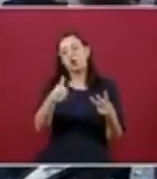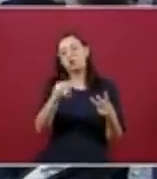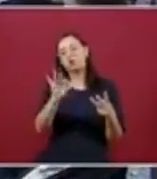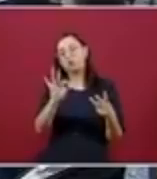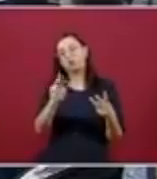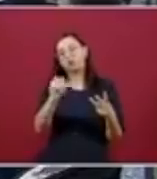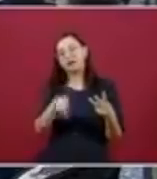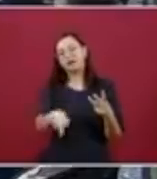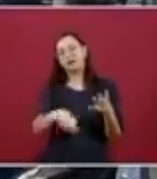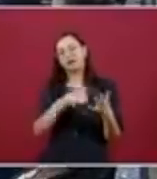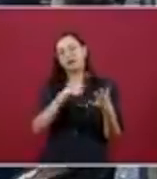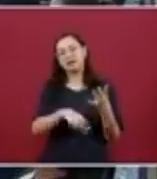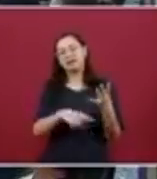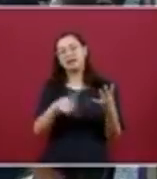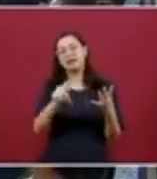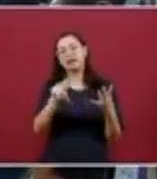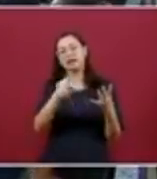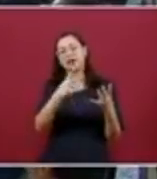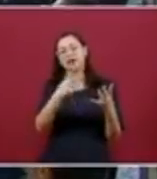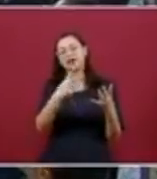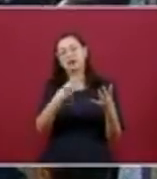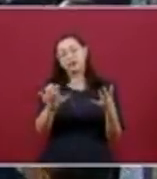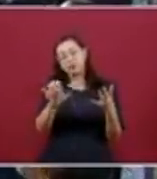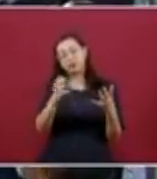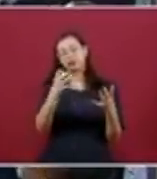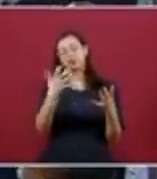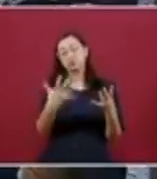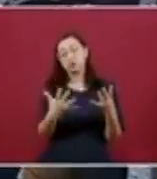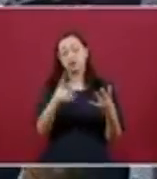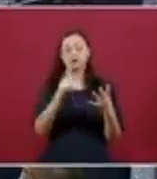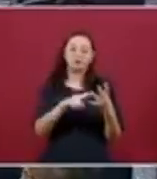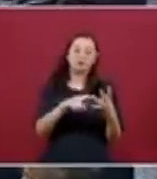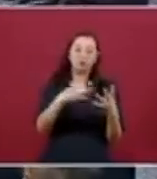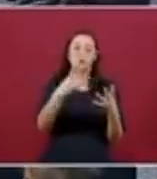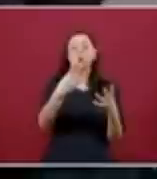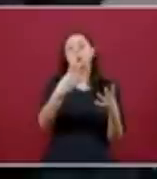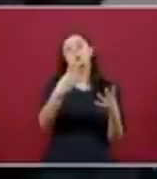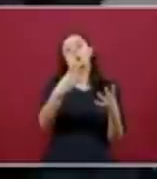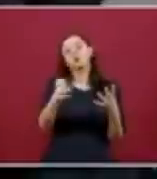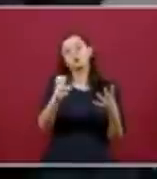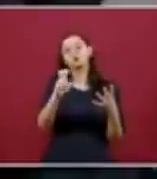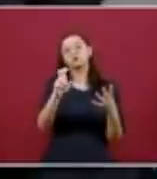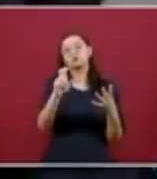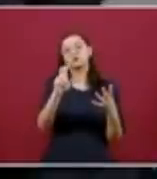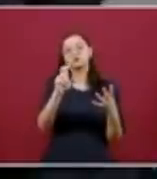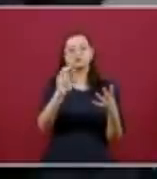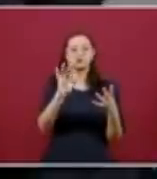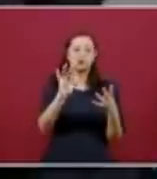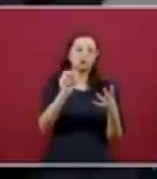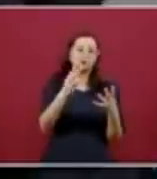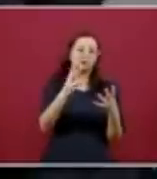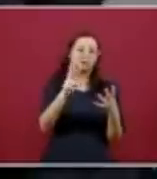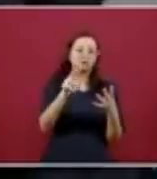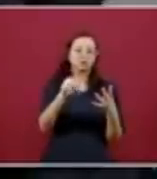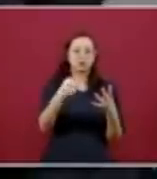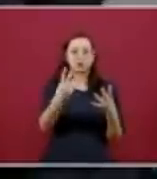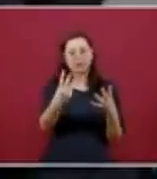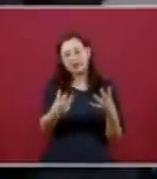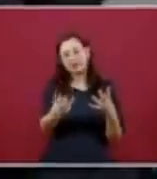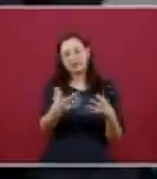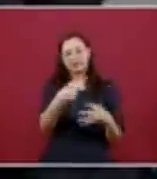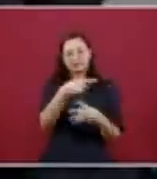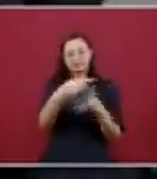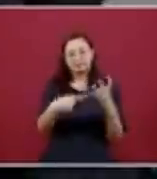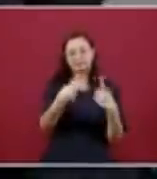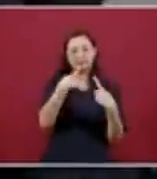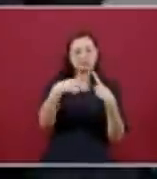899-97, en Tecomán la 504-201 y en Manzanillo la 443-2003. Nada más para sí, que después nos dijera.